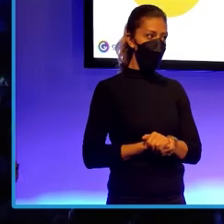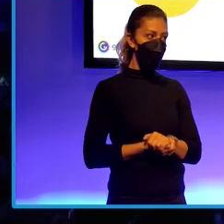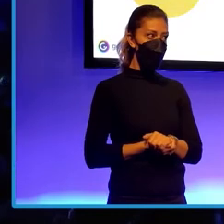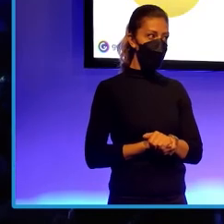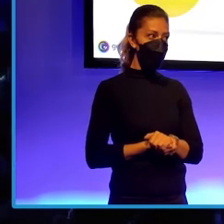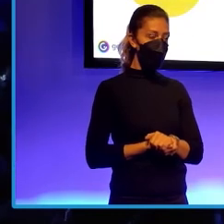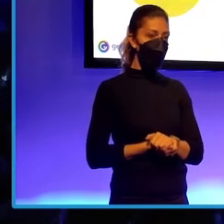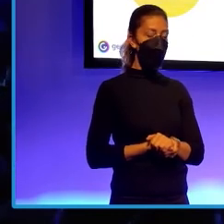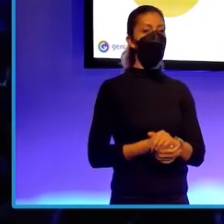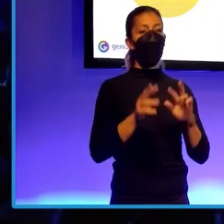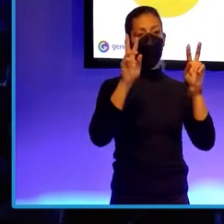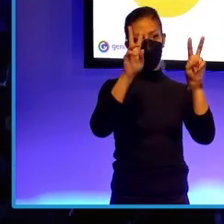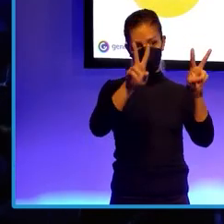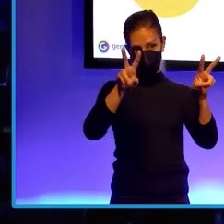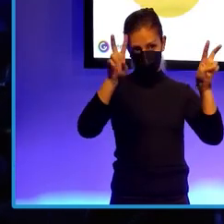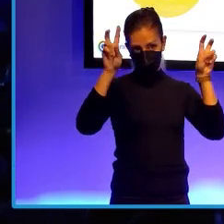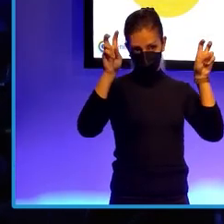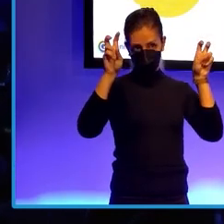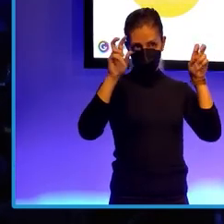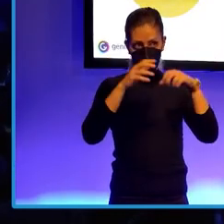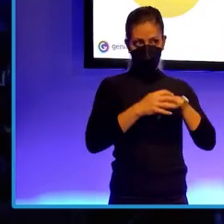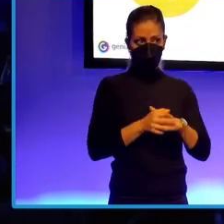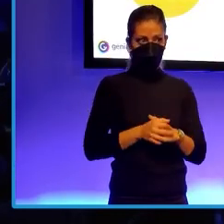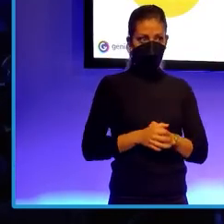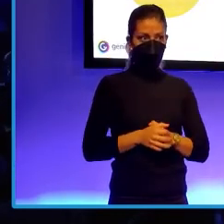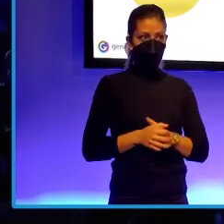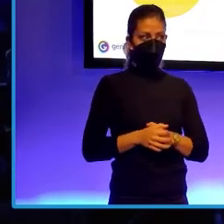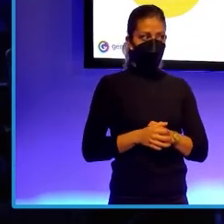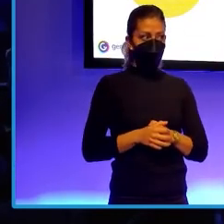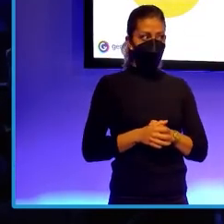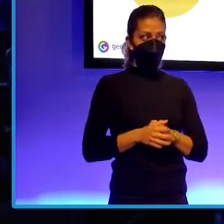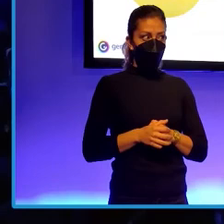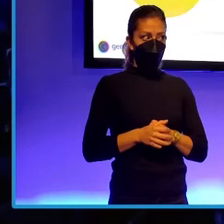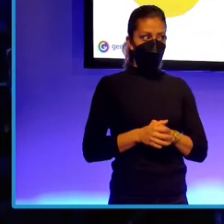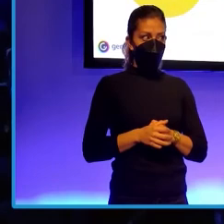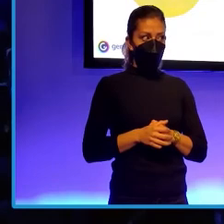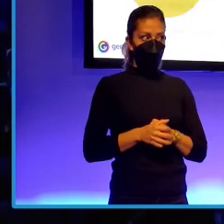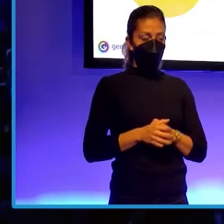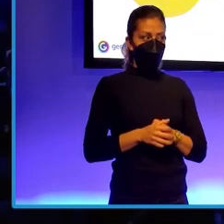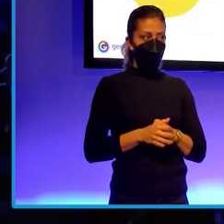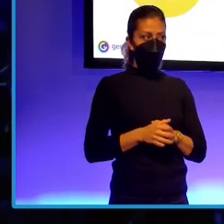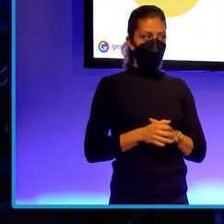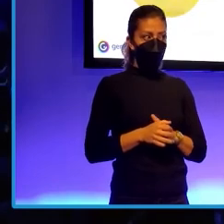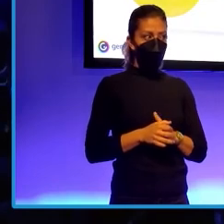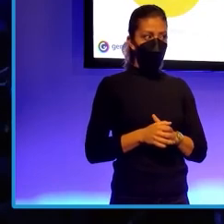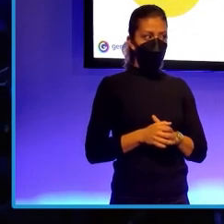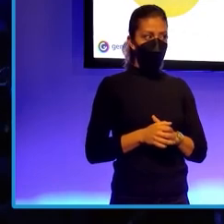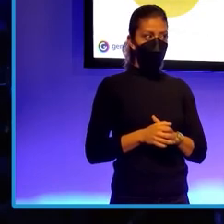sobre el tema de bueno d la tecnología en